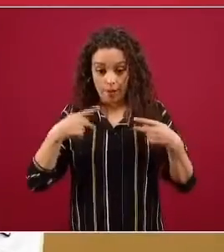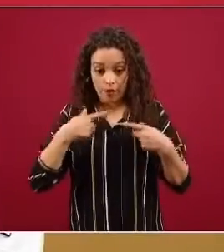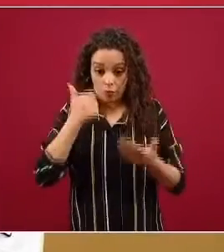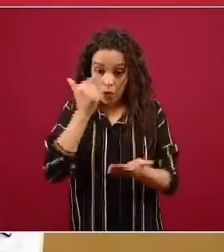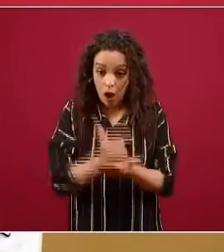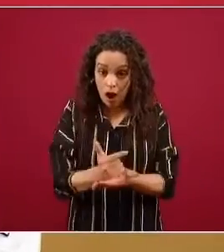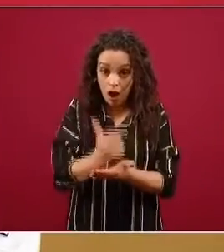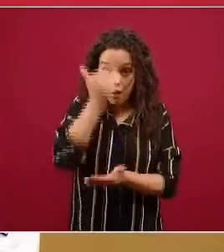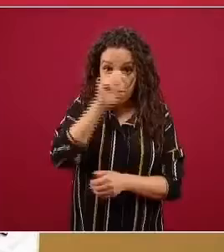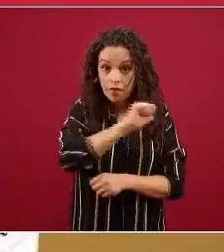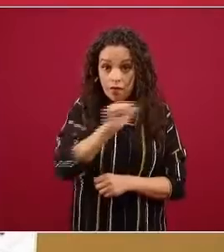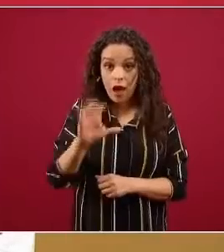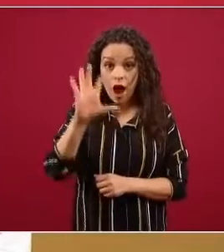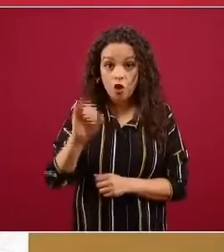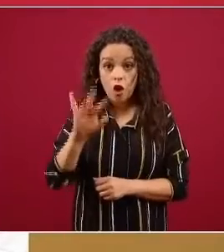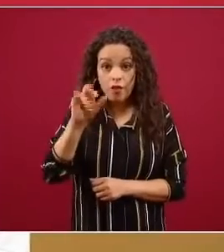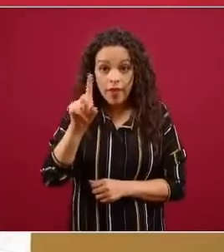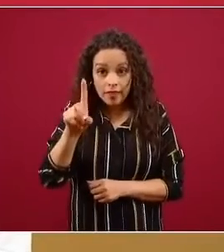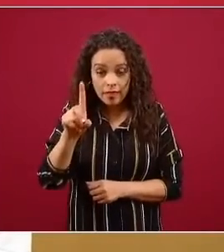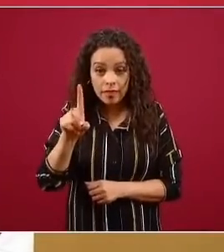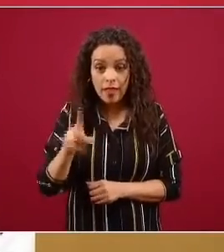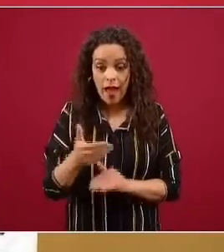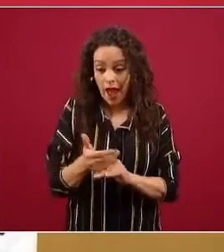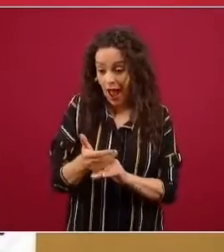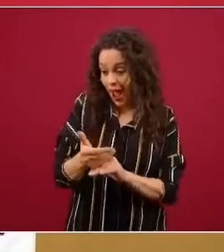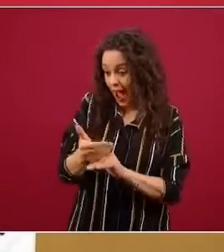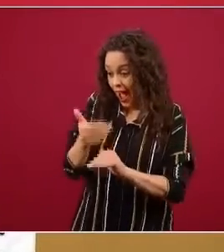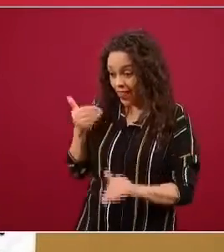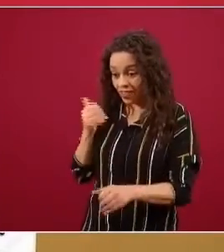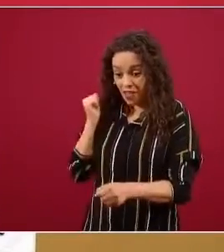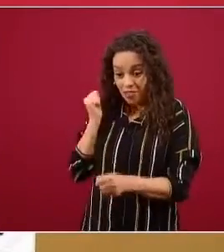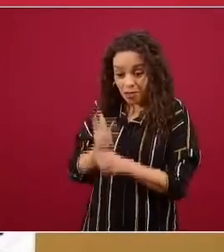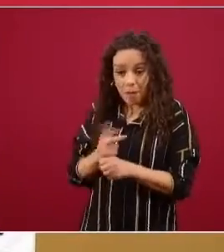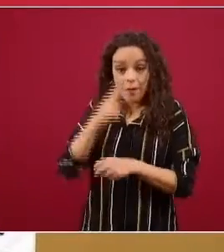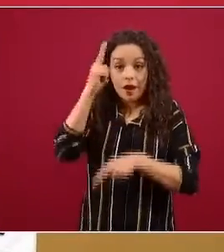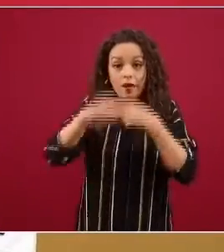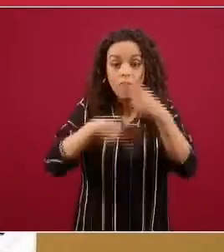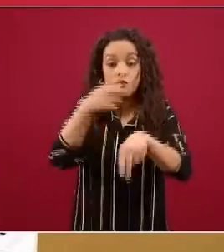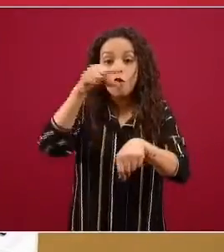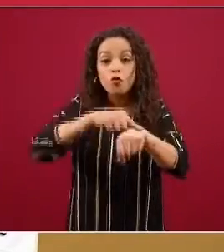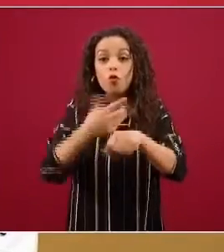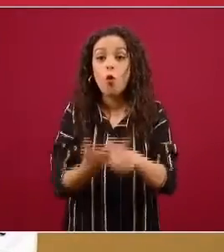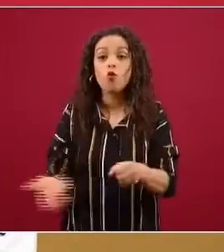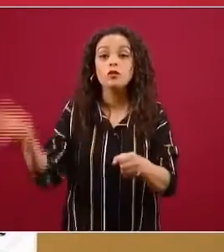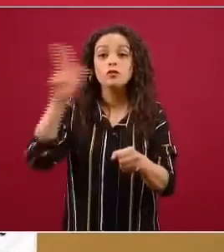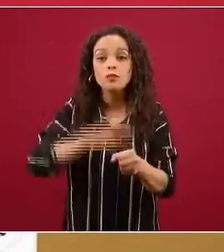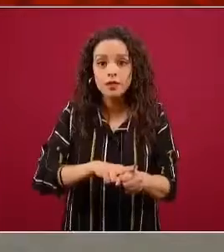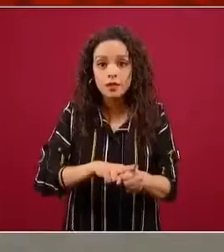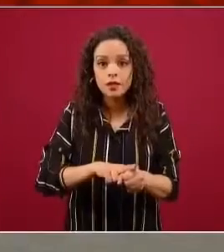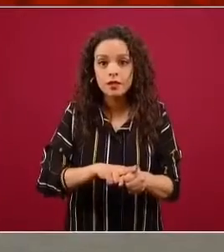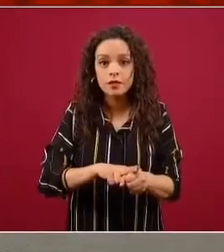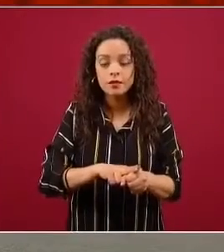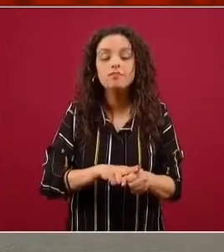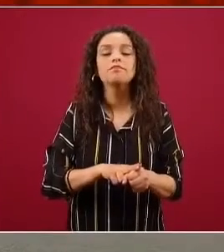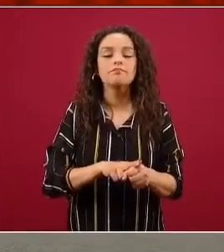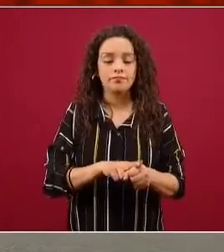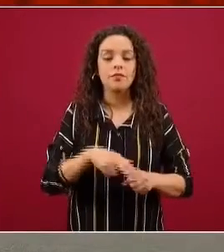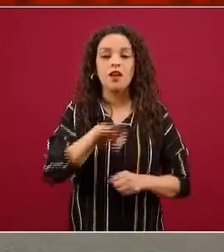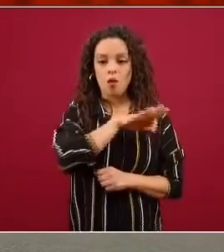COVID, si llegan más temprano a los hospitales, tienen la posibilidad de ser